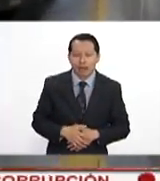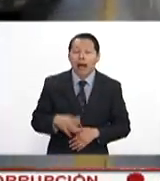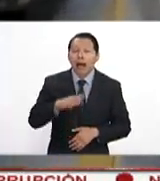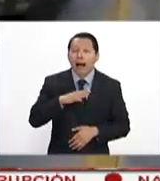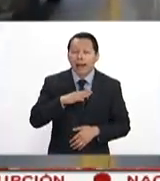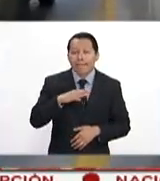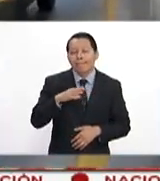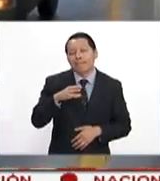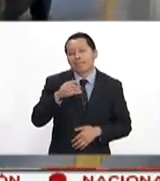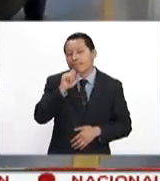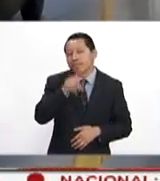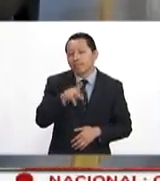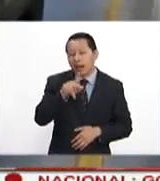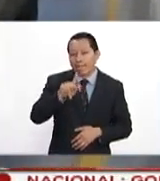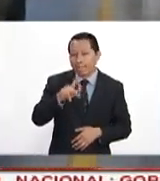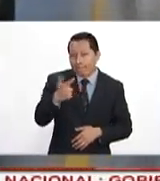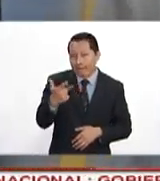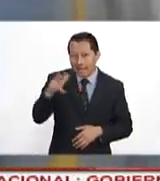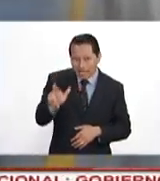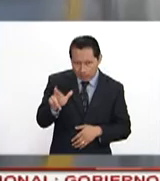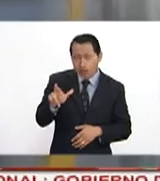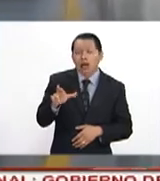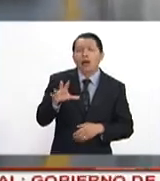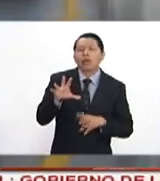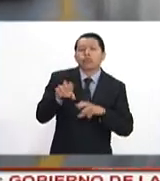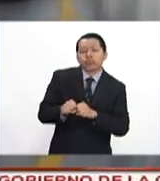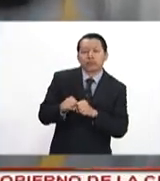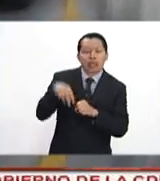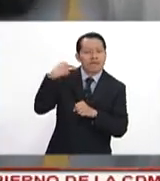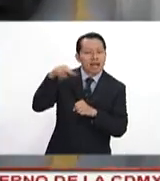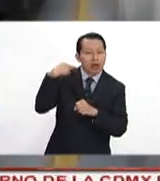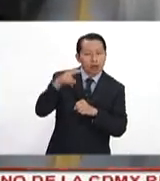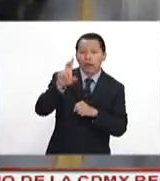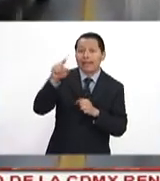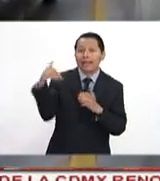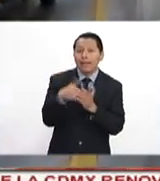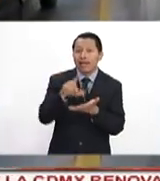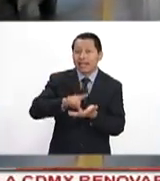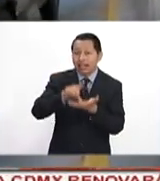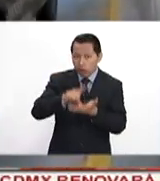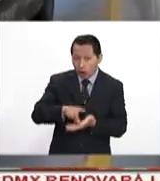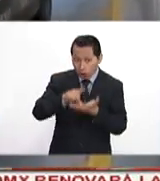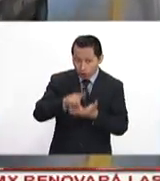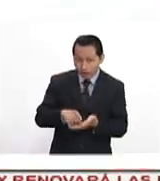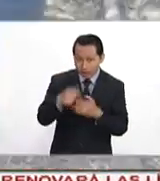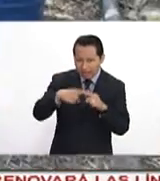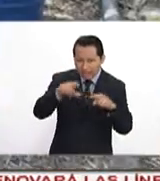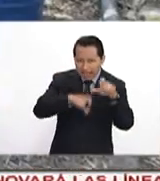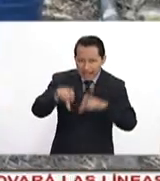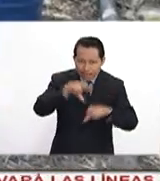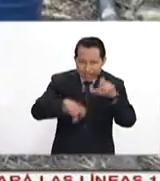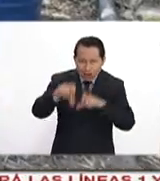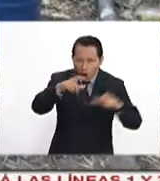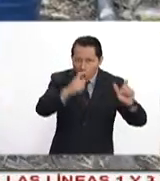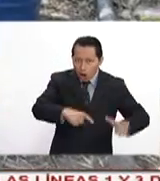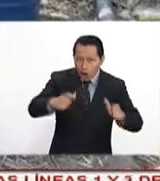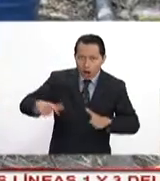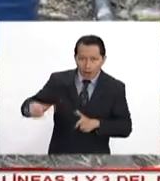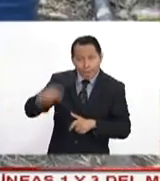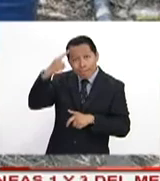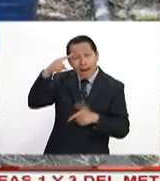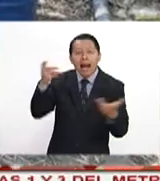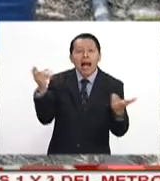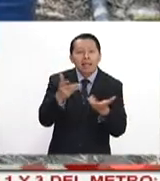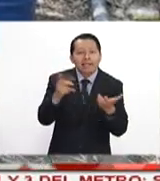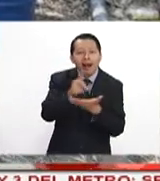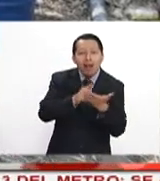Elementos de la Procuraduría General de la República aseguraron en Veracruz 30,000 litros de precursores químicos, los cuales sirven para elaborar